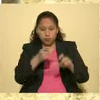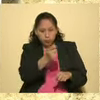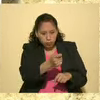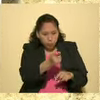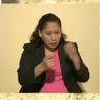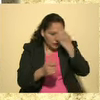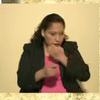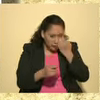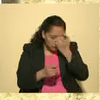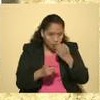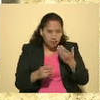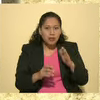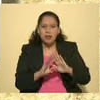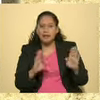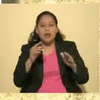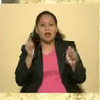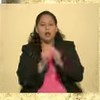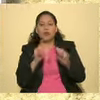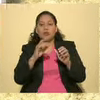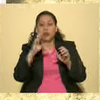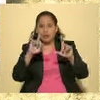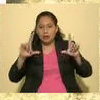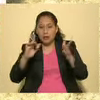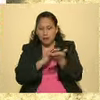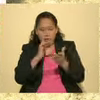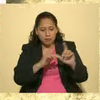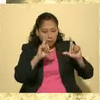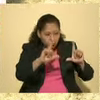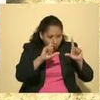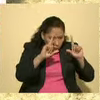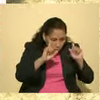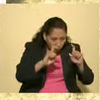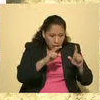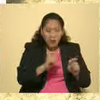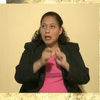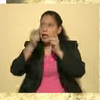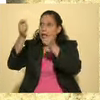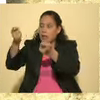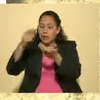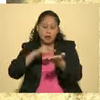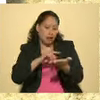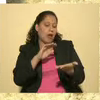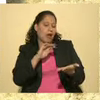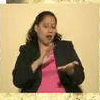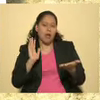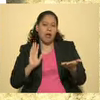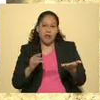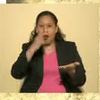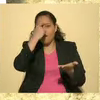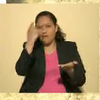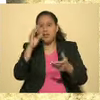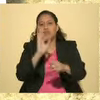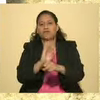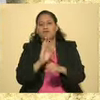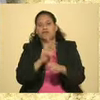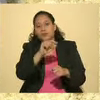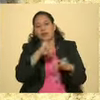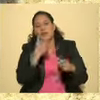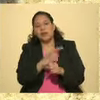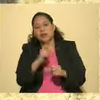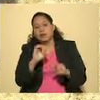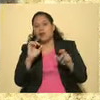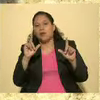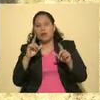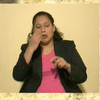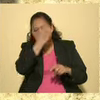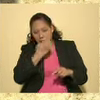las verificaciones con una tableta. Se van a imprimir y se van a entregar perfectamente escritas, y eso va a garantizar homologar todas